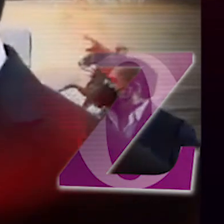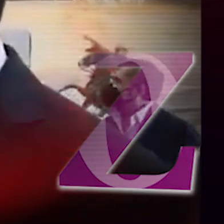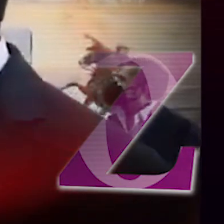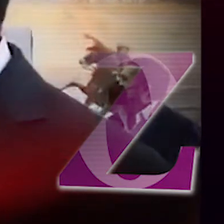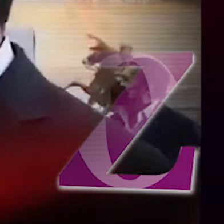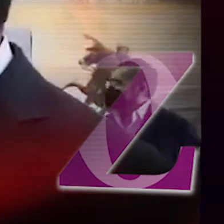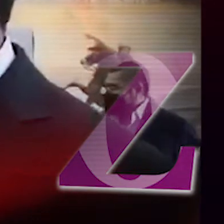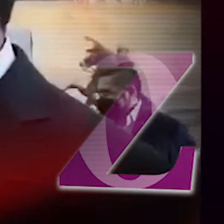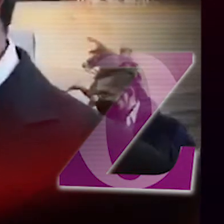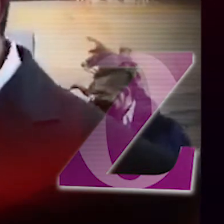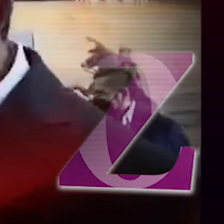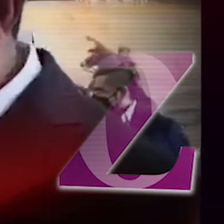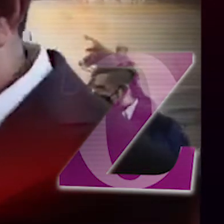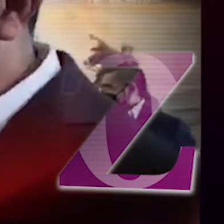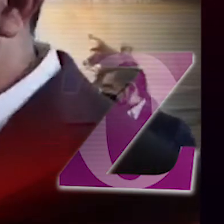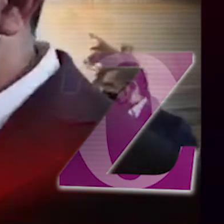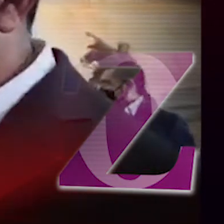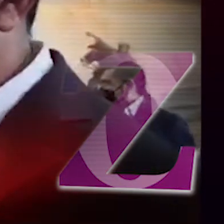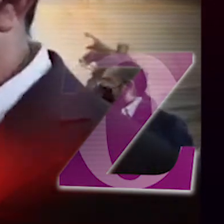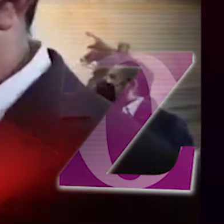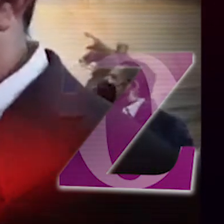faltan 4 de 10.